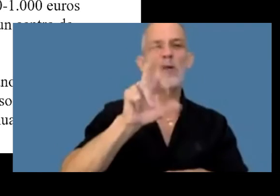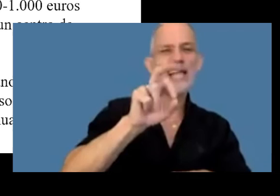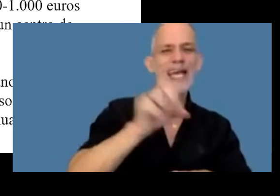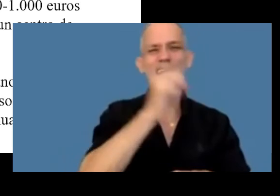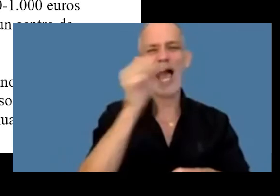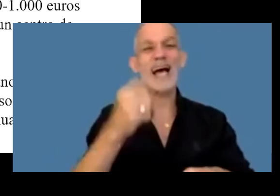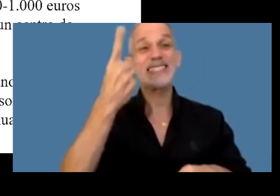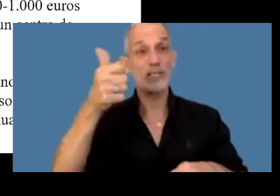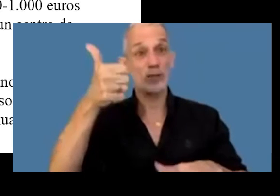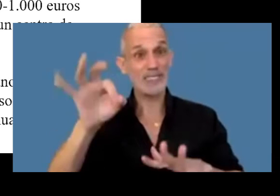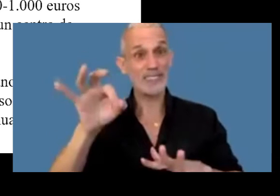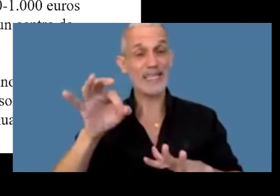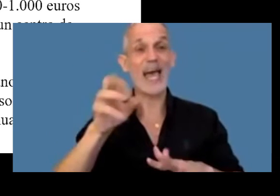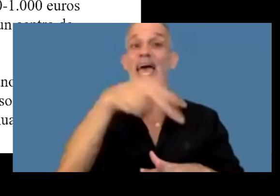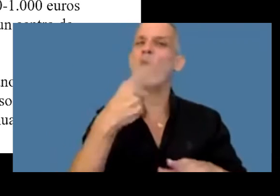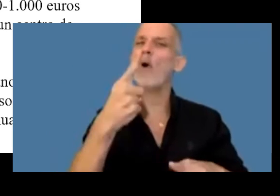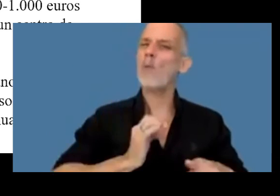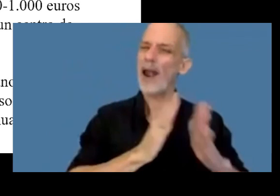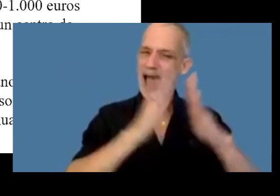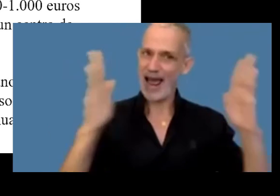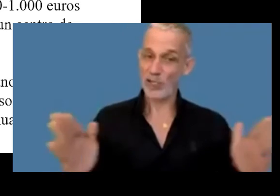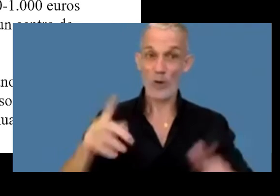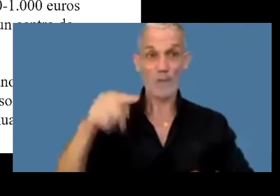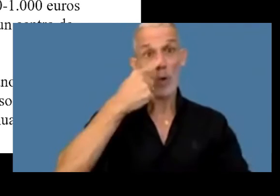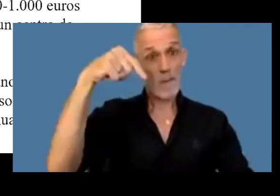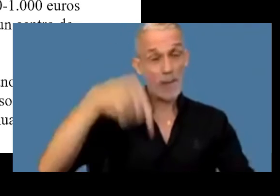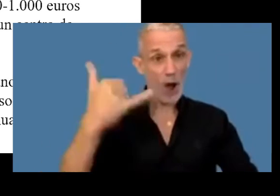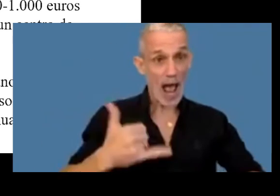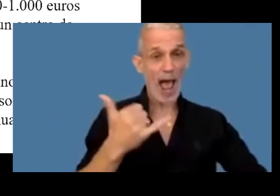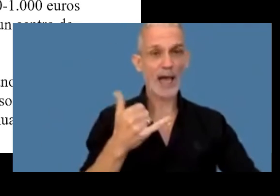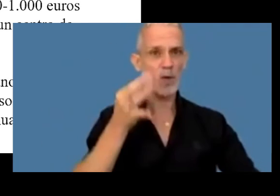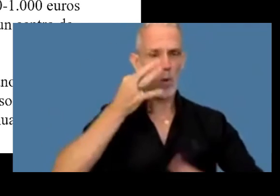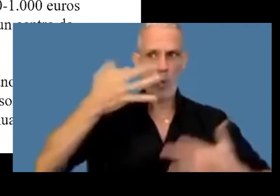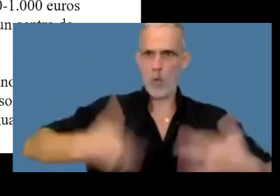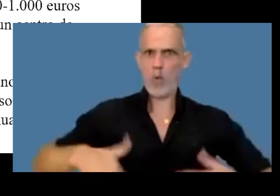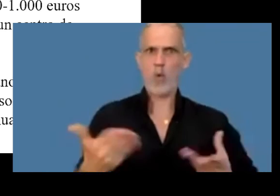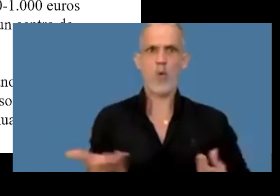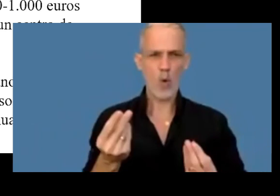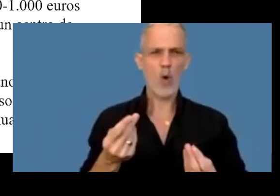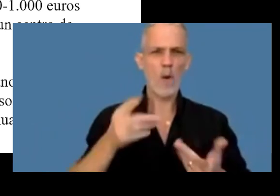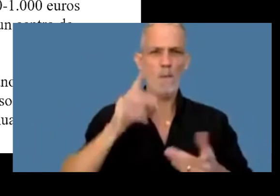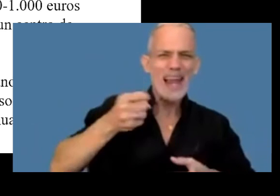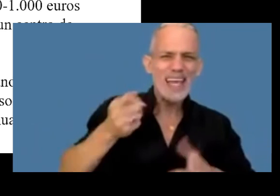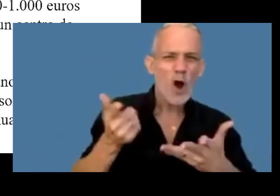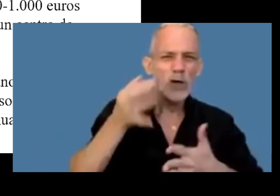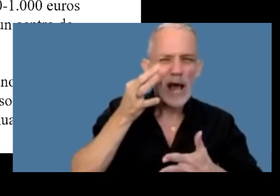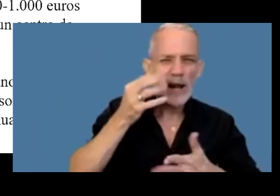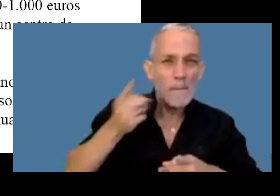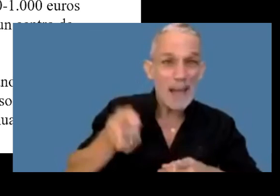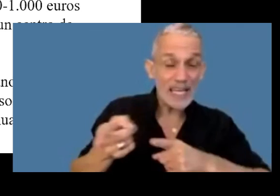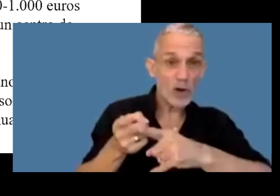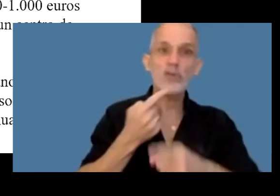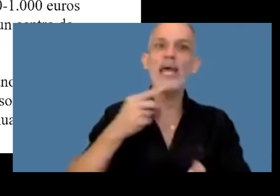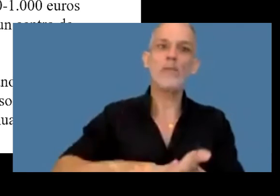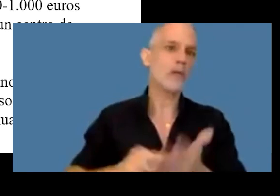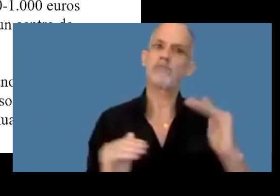160 euros anuales. Tener hoy un perro de raza calificada como peligrosa lleva a que el impuesto